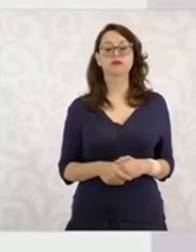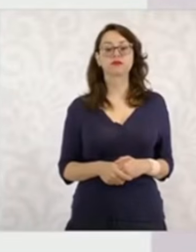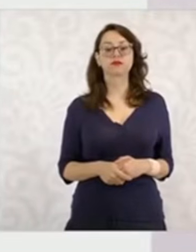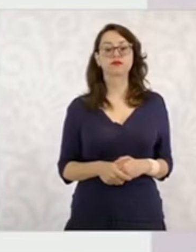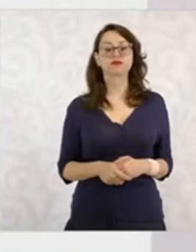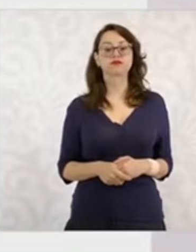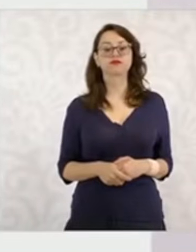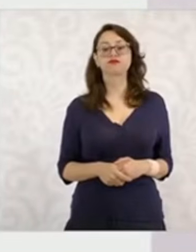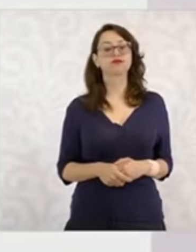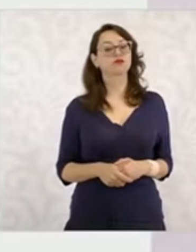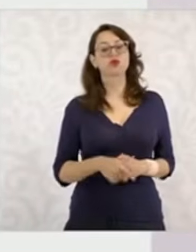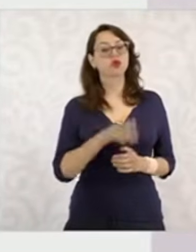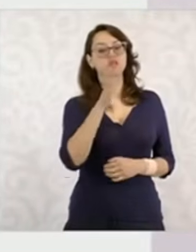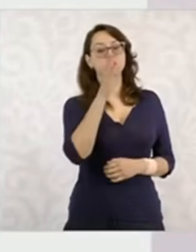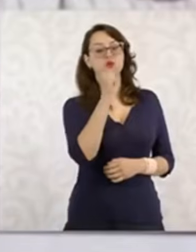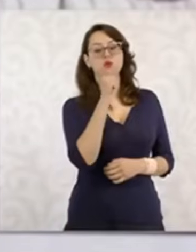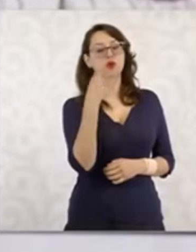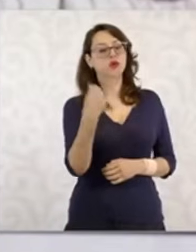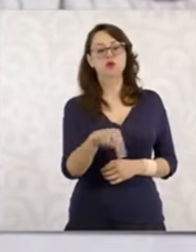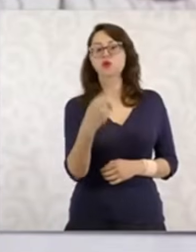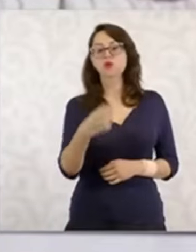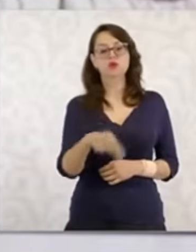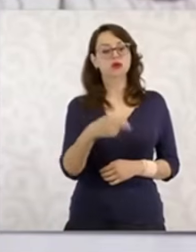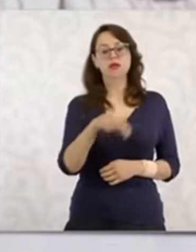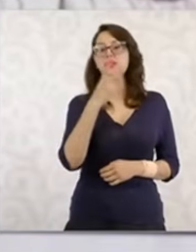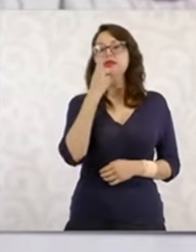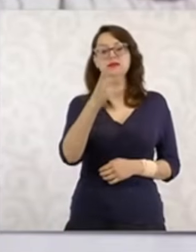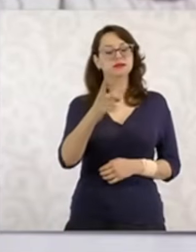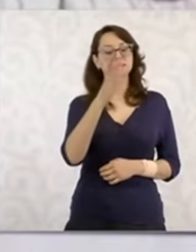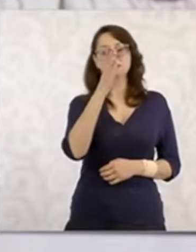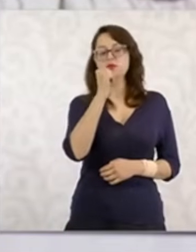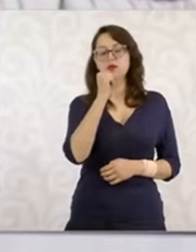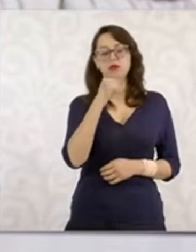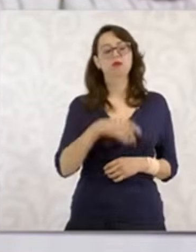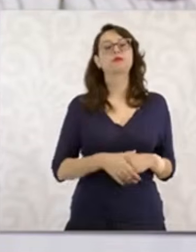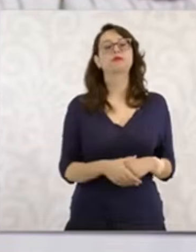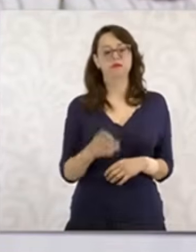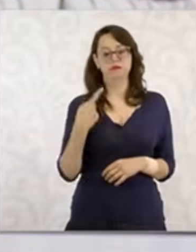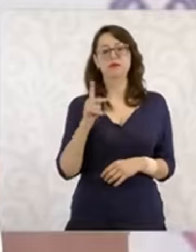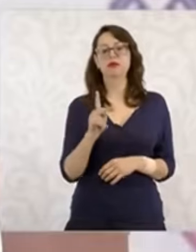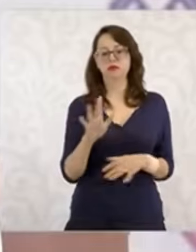No podemos dar los nombres, ya que hagamos toda la reforma.